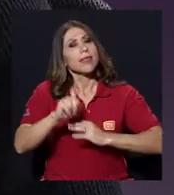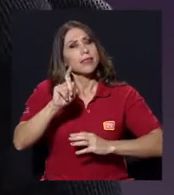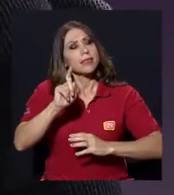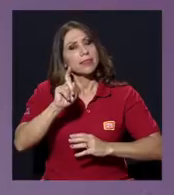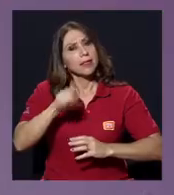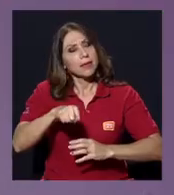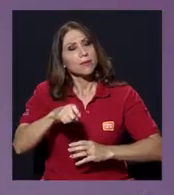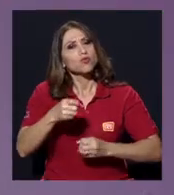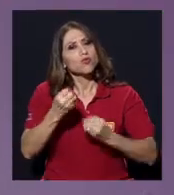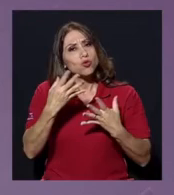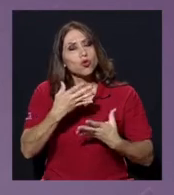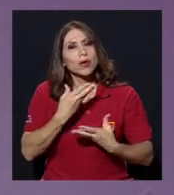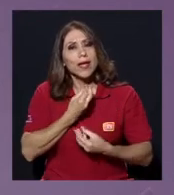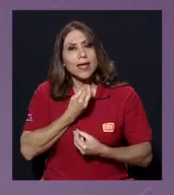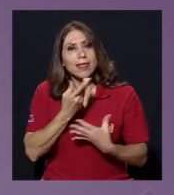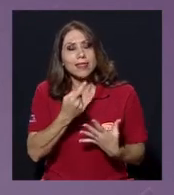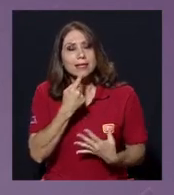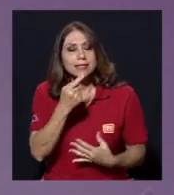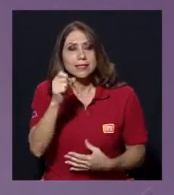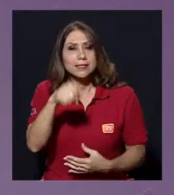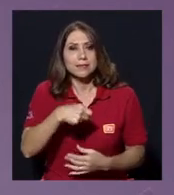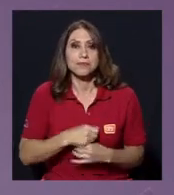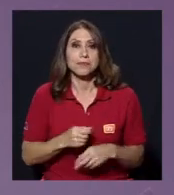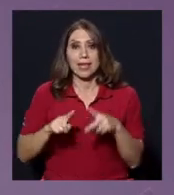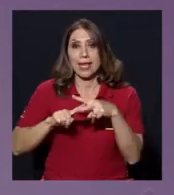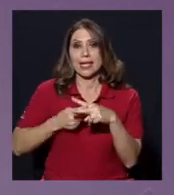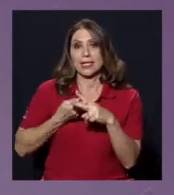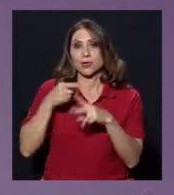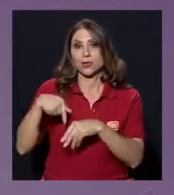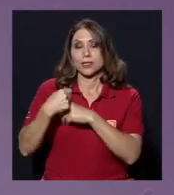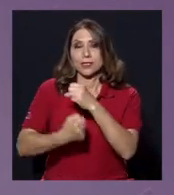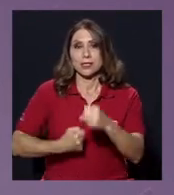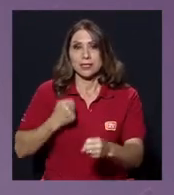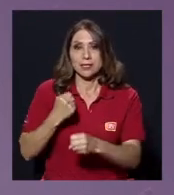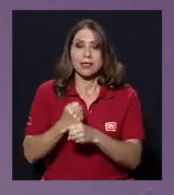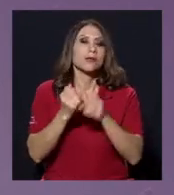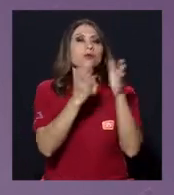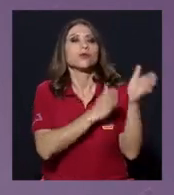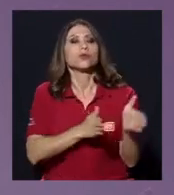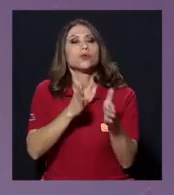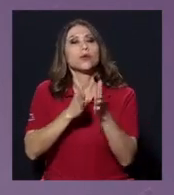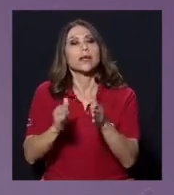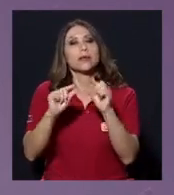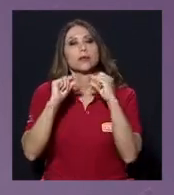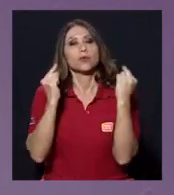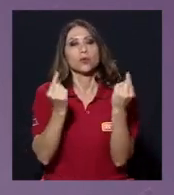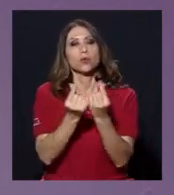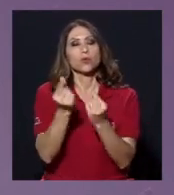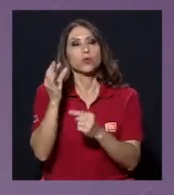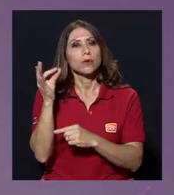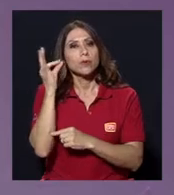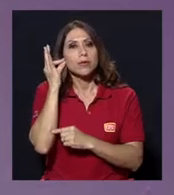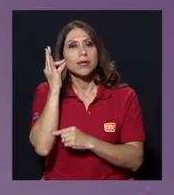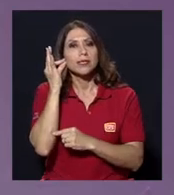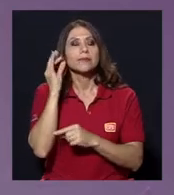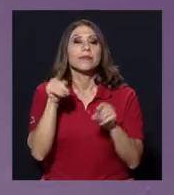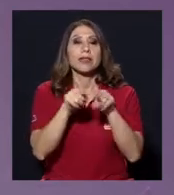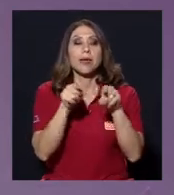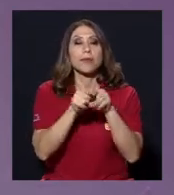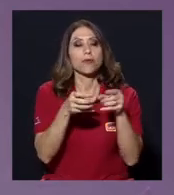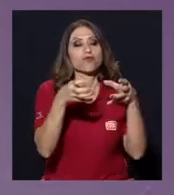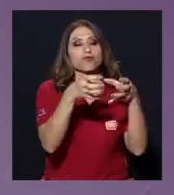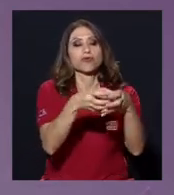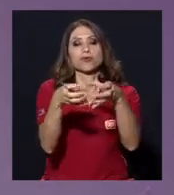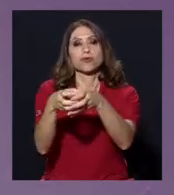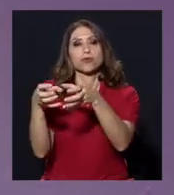que sí. A inicios de este año se organizó un grupo de mujeres y de organizaciones de mujeres y